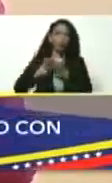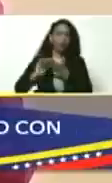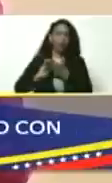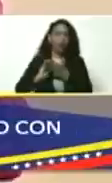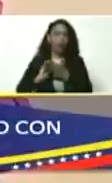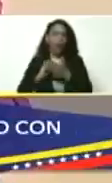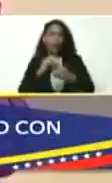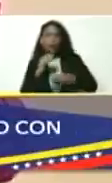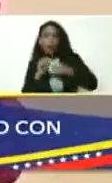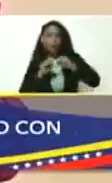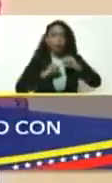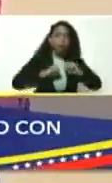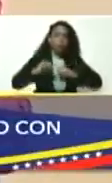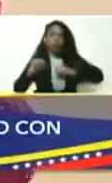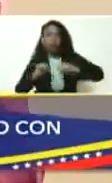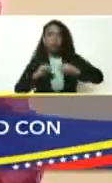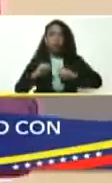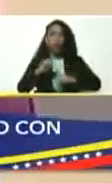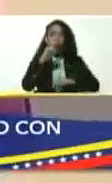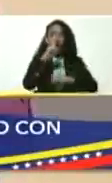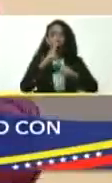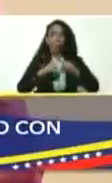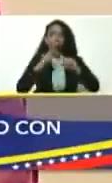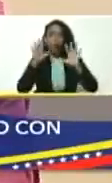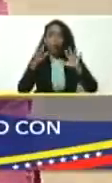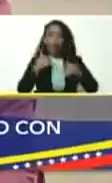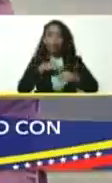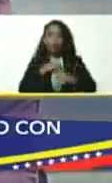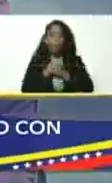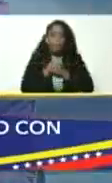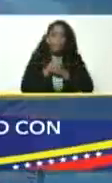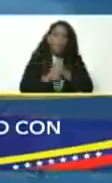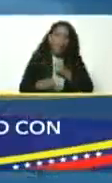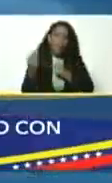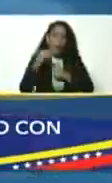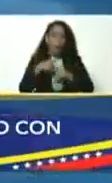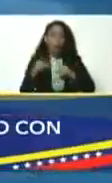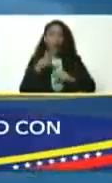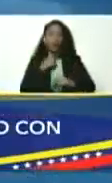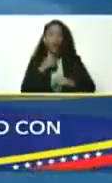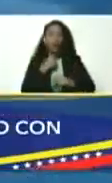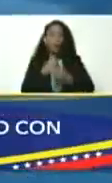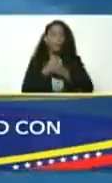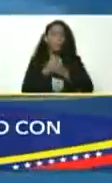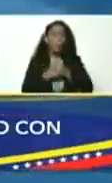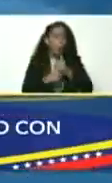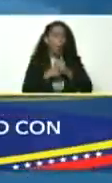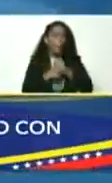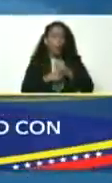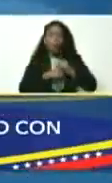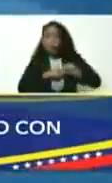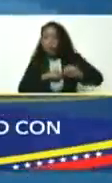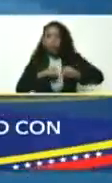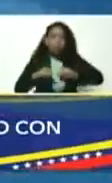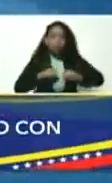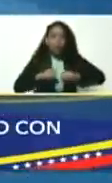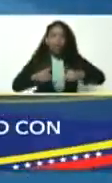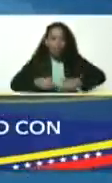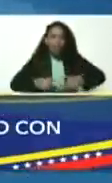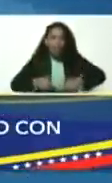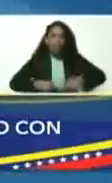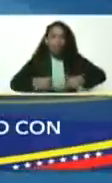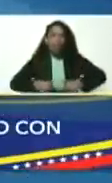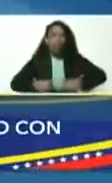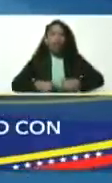para siempre pariendo con el 1 por 10 nos ponía para ir más pero nos gusta el parto nos gusta estar así bajo la